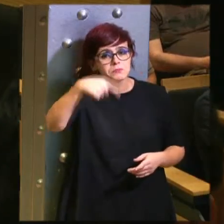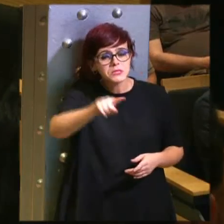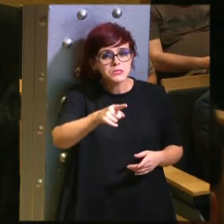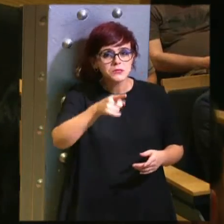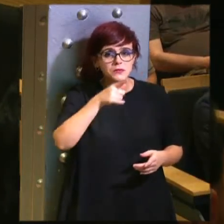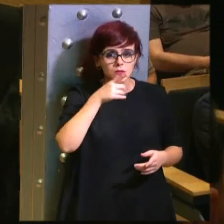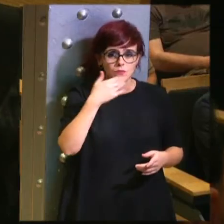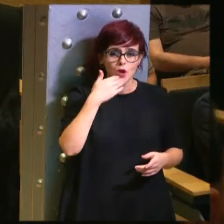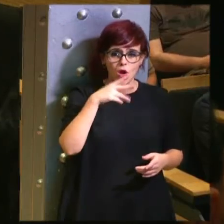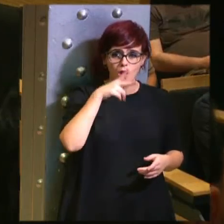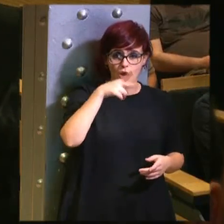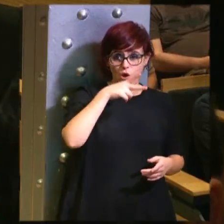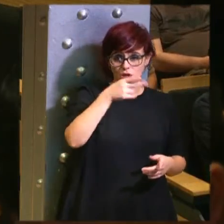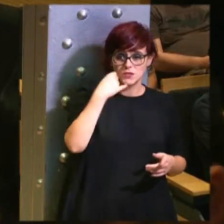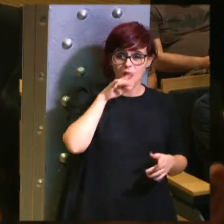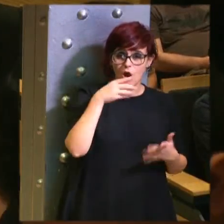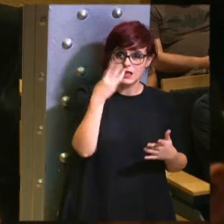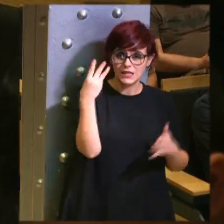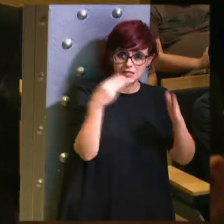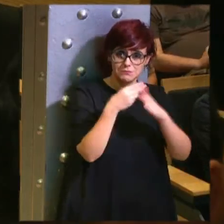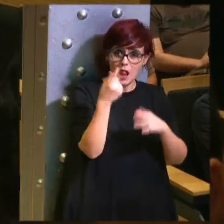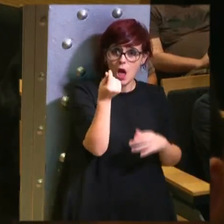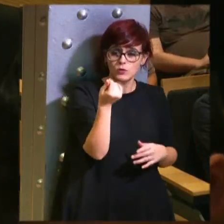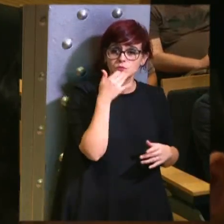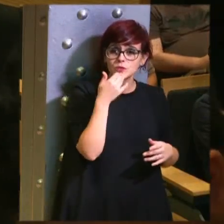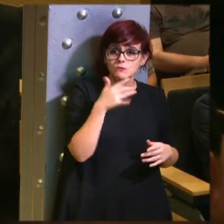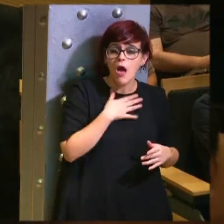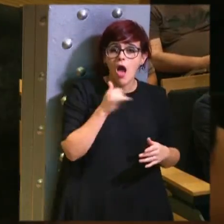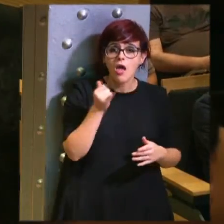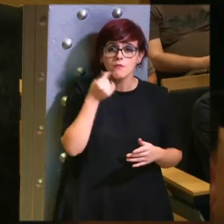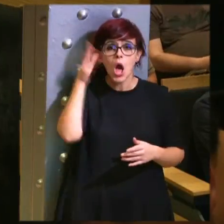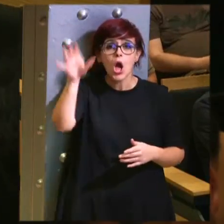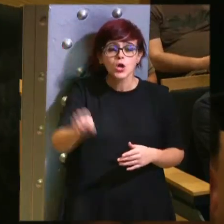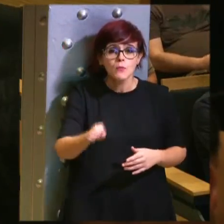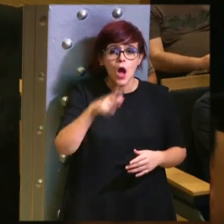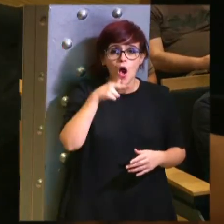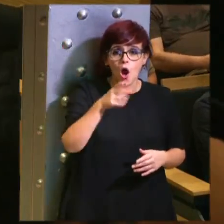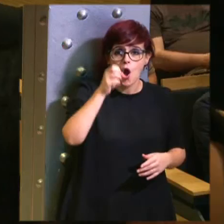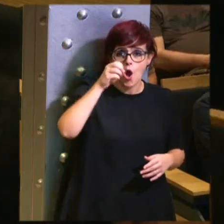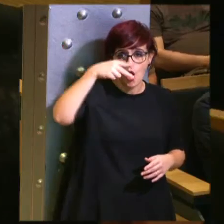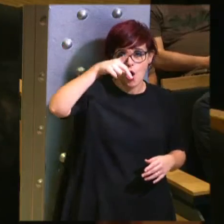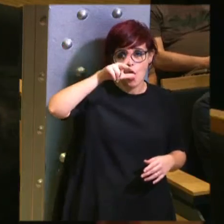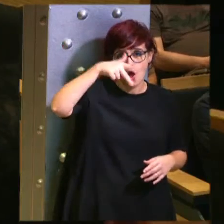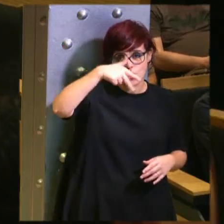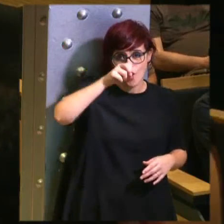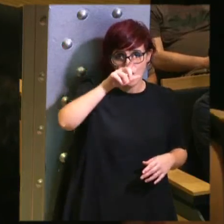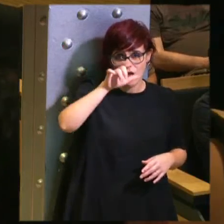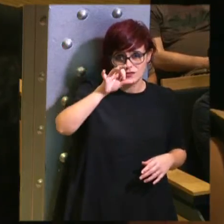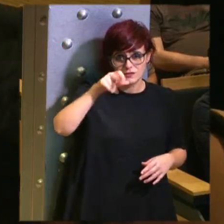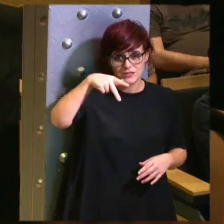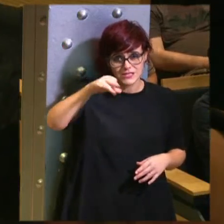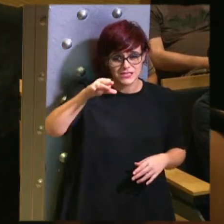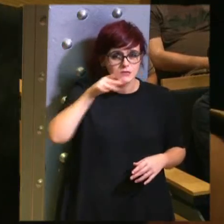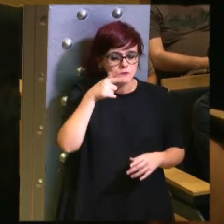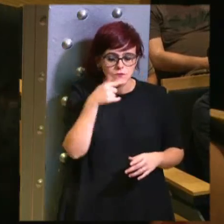sea, el HoloLens ahora cuesta 3.000 pavos. Pero si yo los tuviera, compraría un HoloLens ya, porque me parece una pasada.